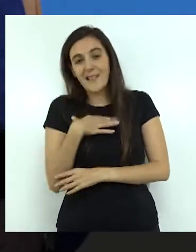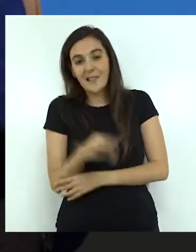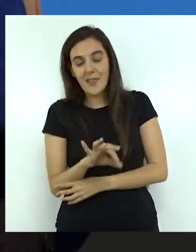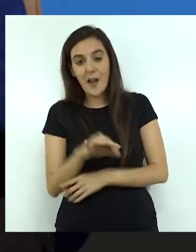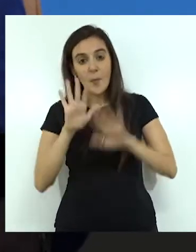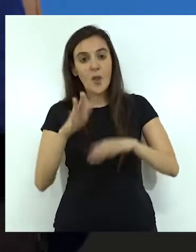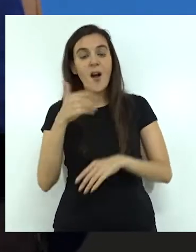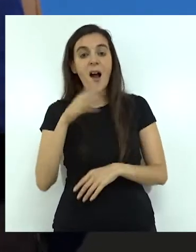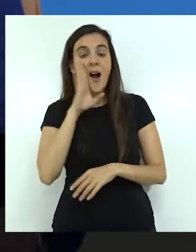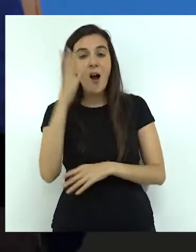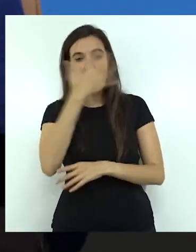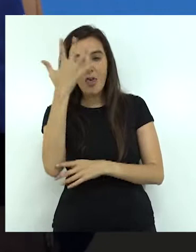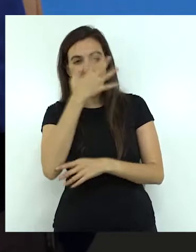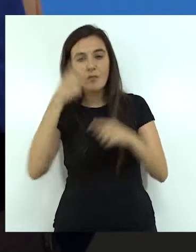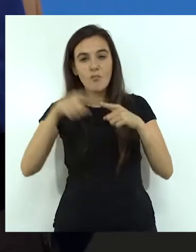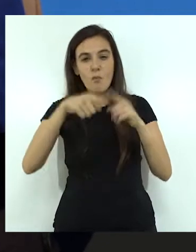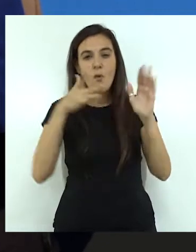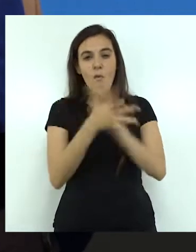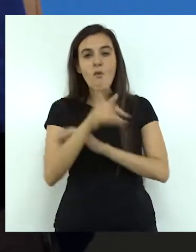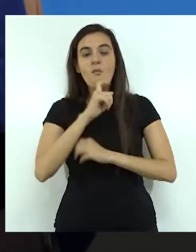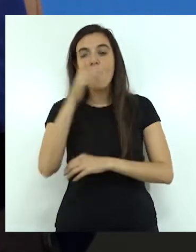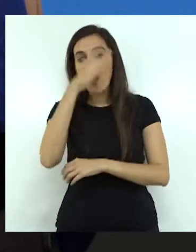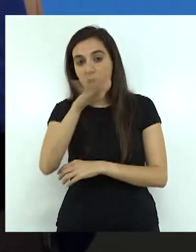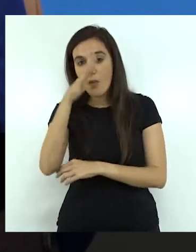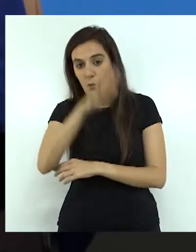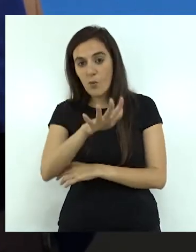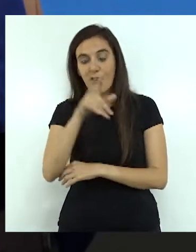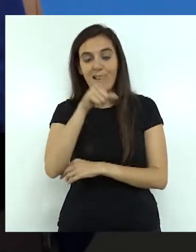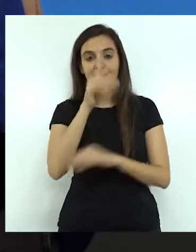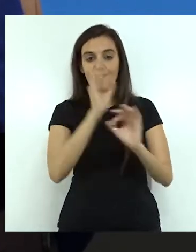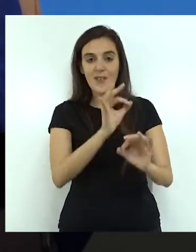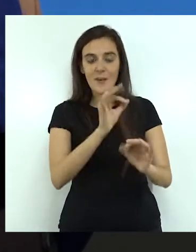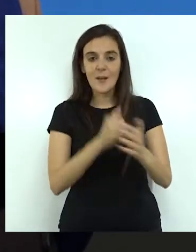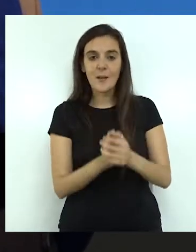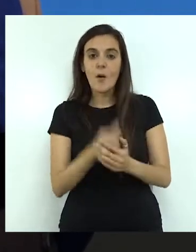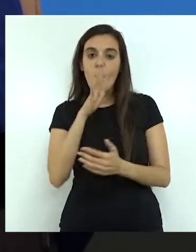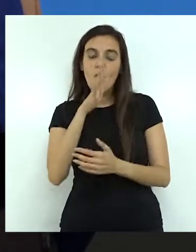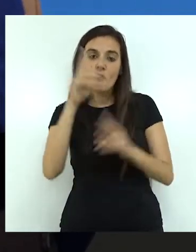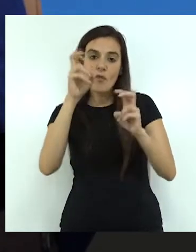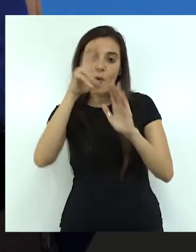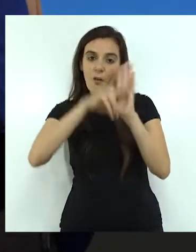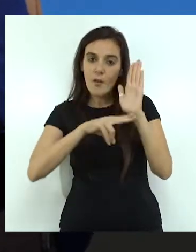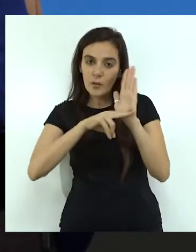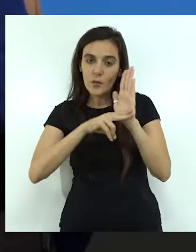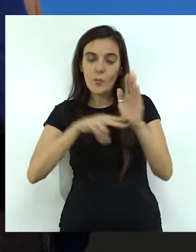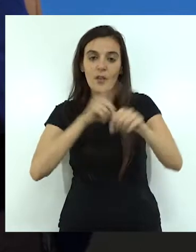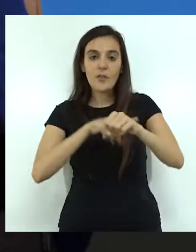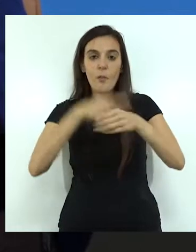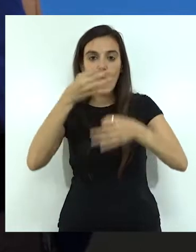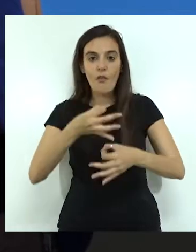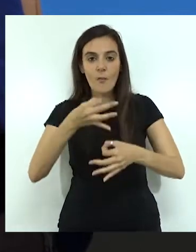sospechas hay que materializarlas en una denuncia y una denuncia por conducto reglamentario en tiempo y forma simplemente